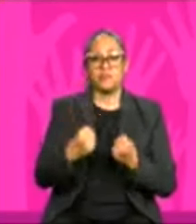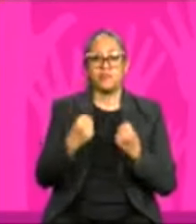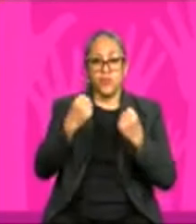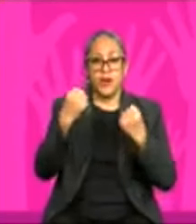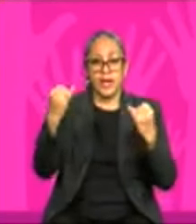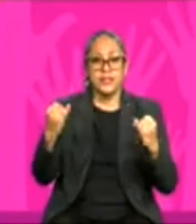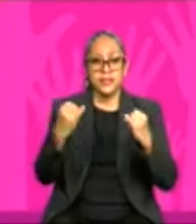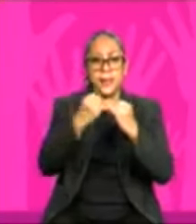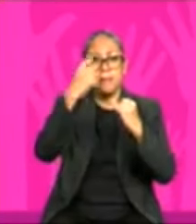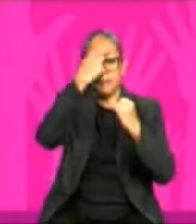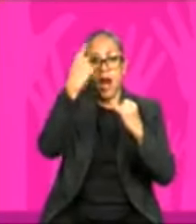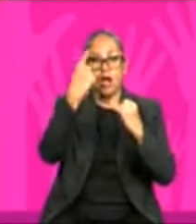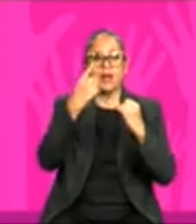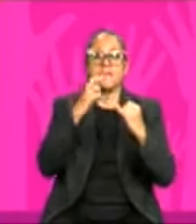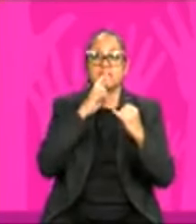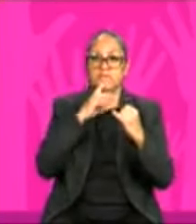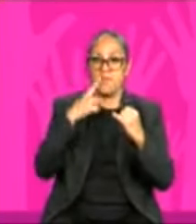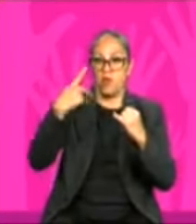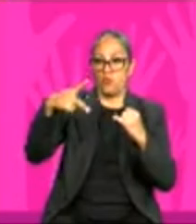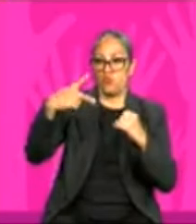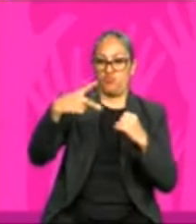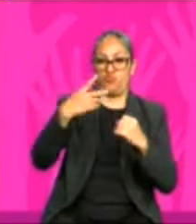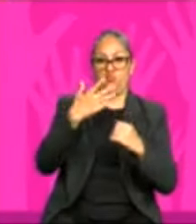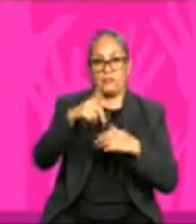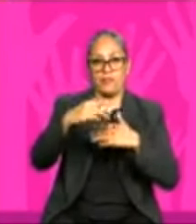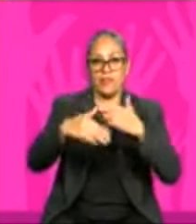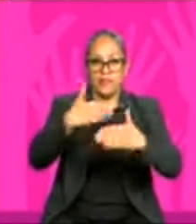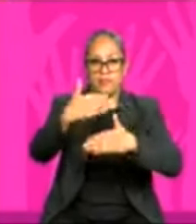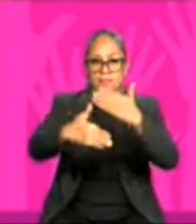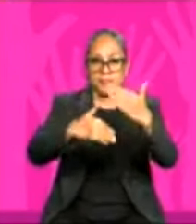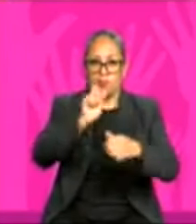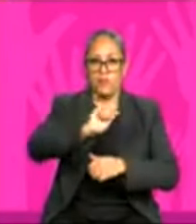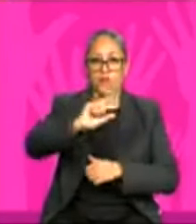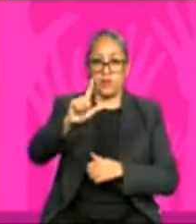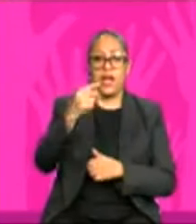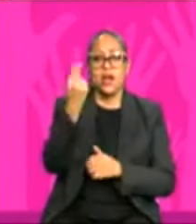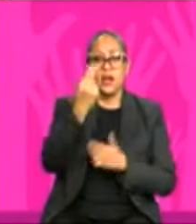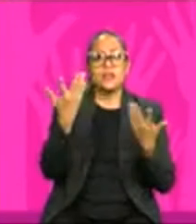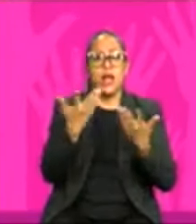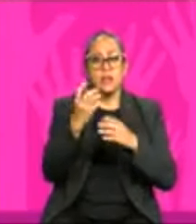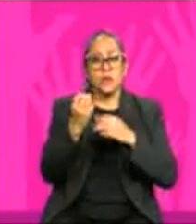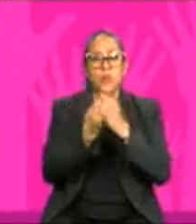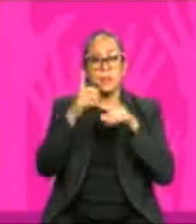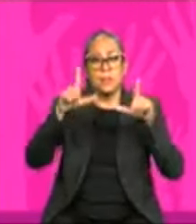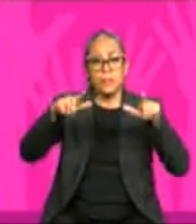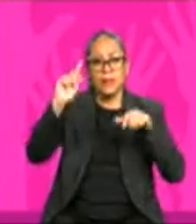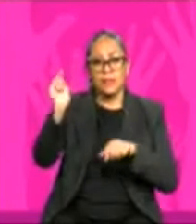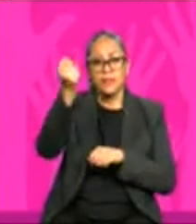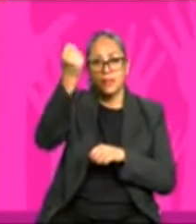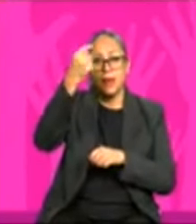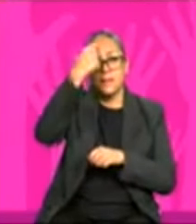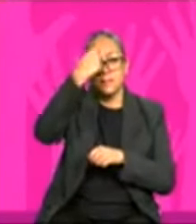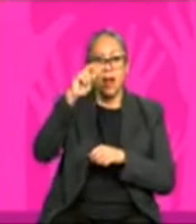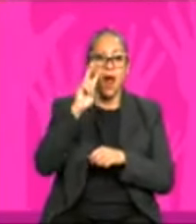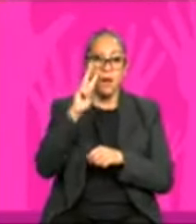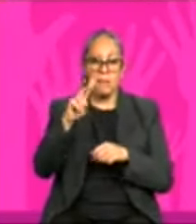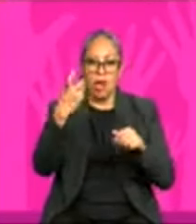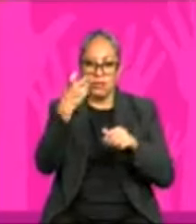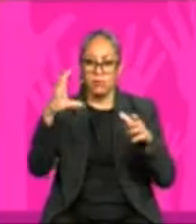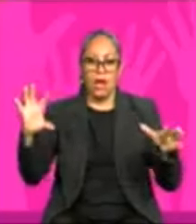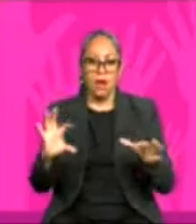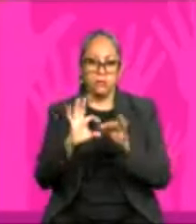formadoras para su desarrollo profesional y crearemos una plataforma tecnológica para impulsar su desarrollo con estándares de calidad y